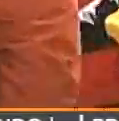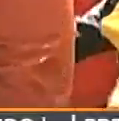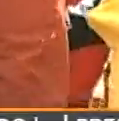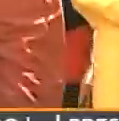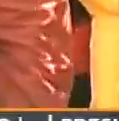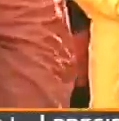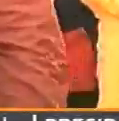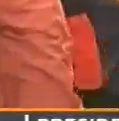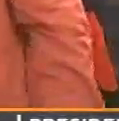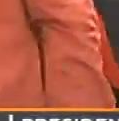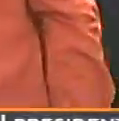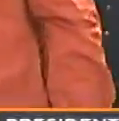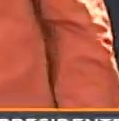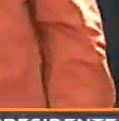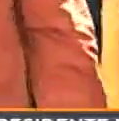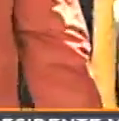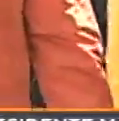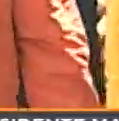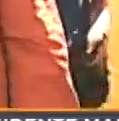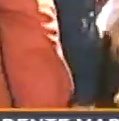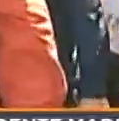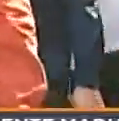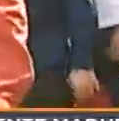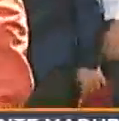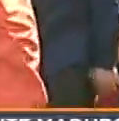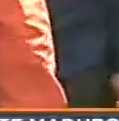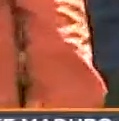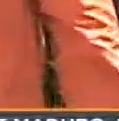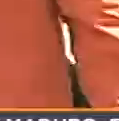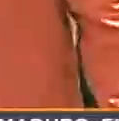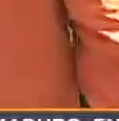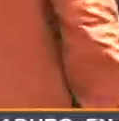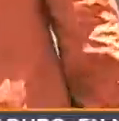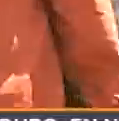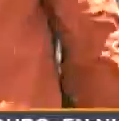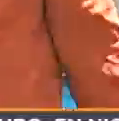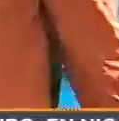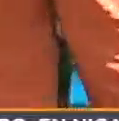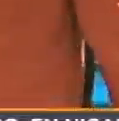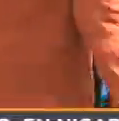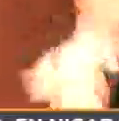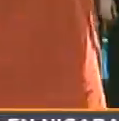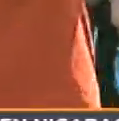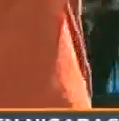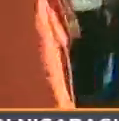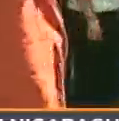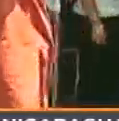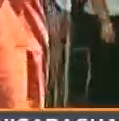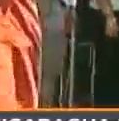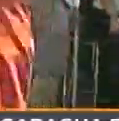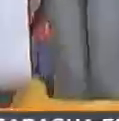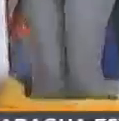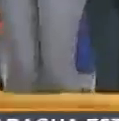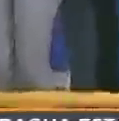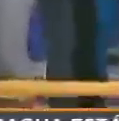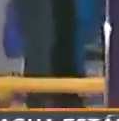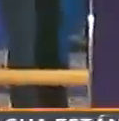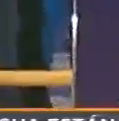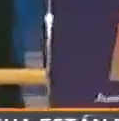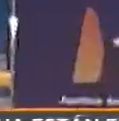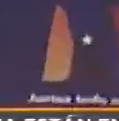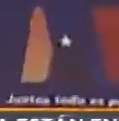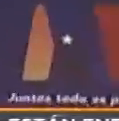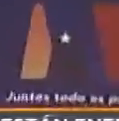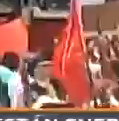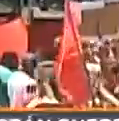rueda de prensa a los medios nacionales e internacionales en el aeropuerto Capitán de Navío Antonio Díaz en